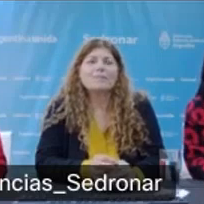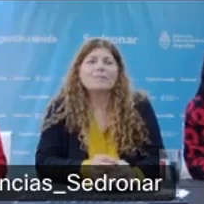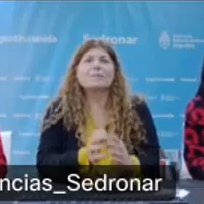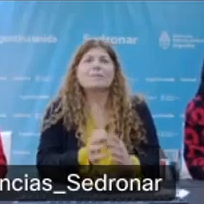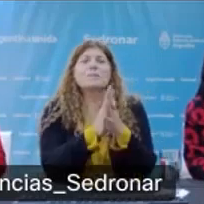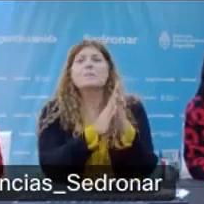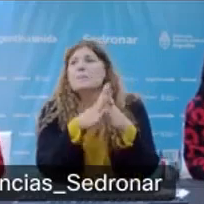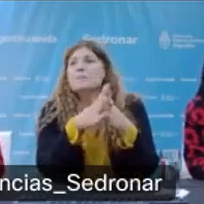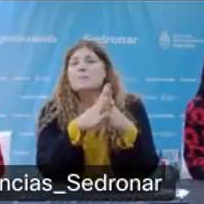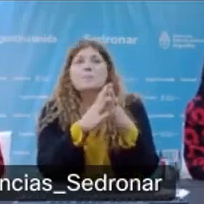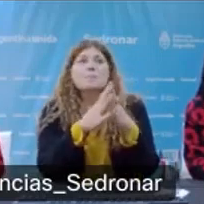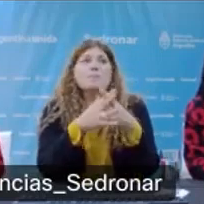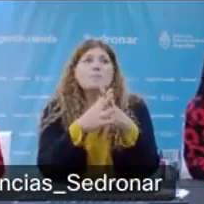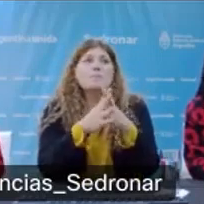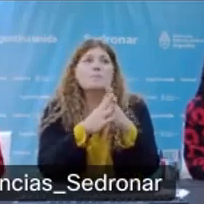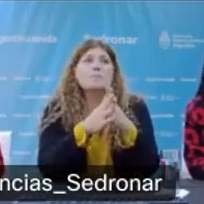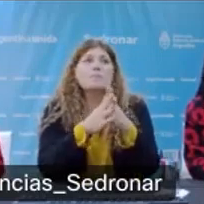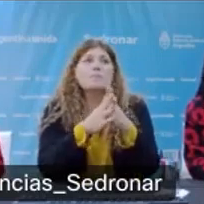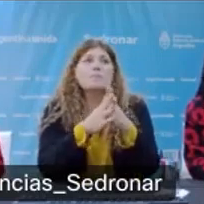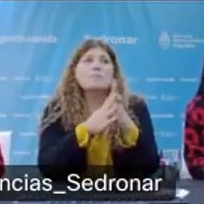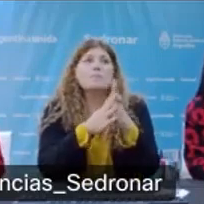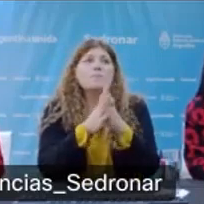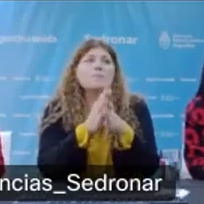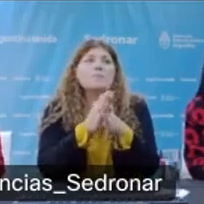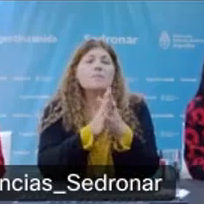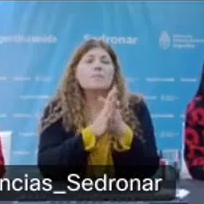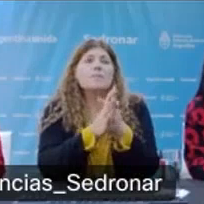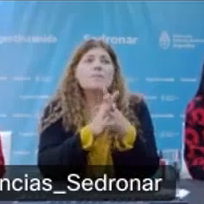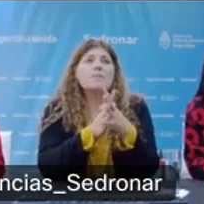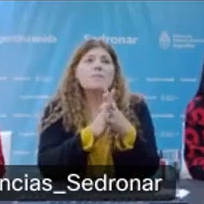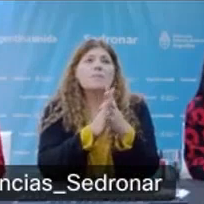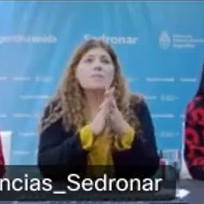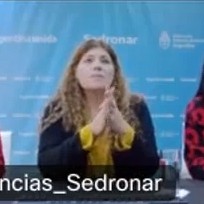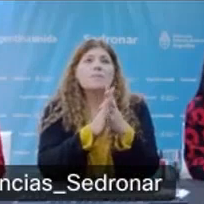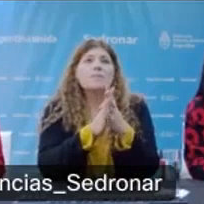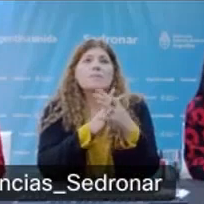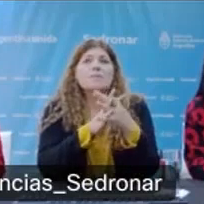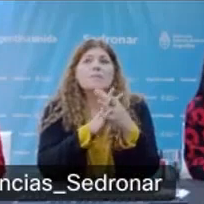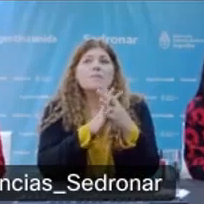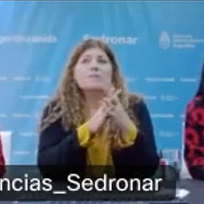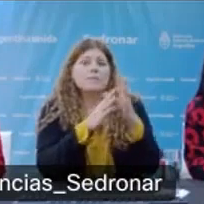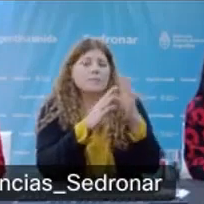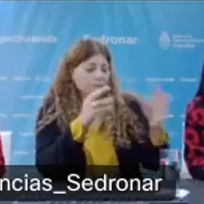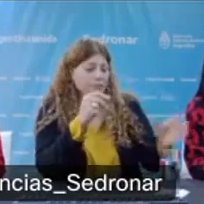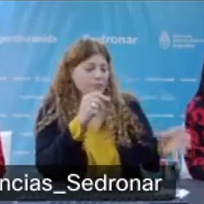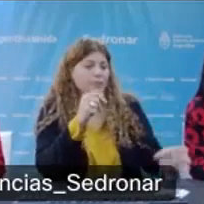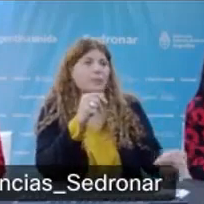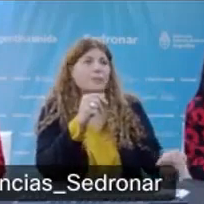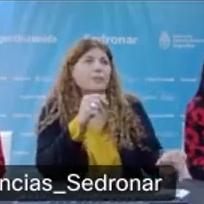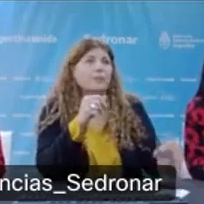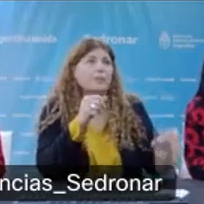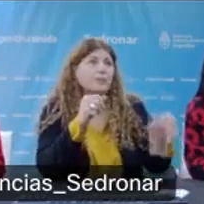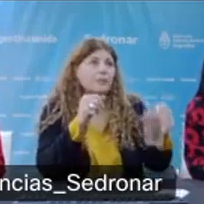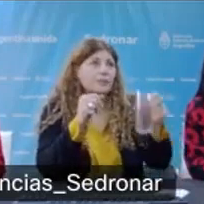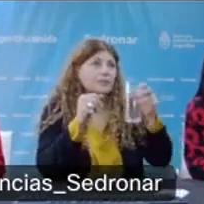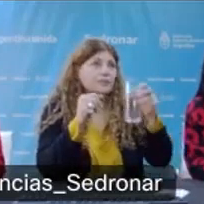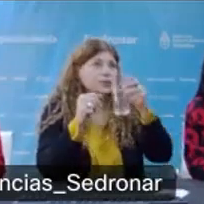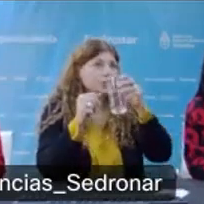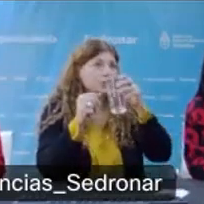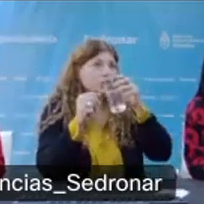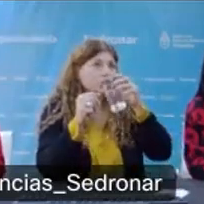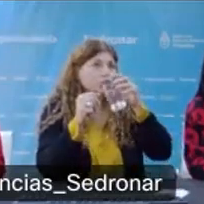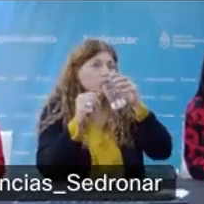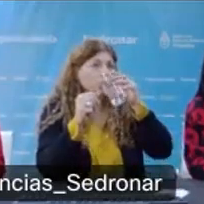específicas. Ya estuvimos charlando con algunas, la necesidad de formación de las personas que están trabajando en espacios de escucha y acompañamiento,